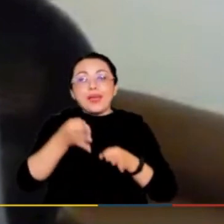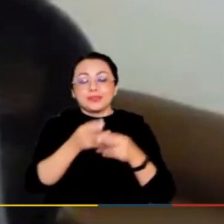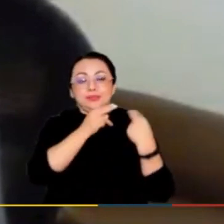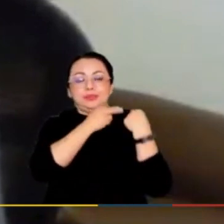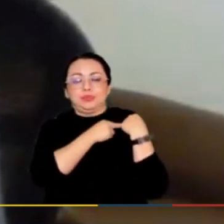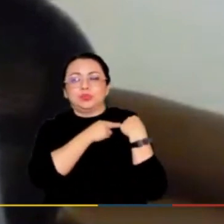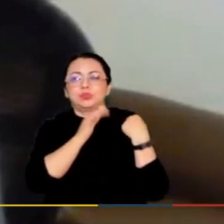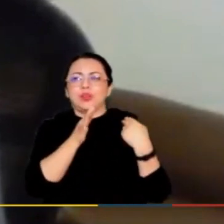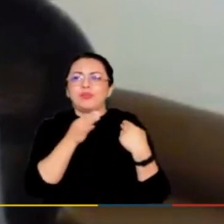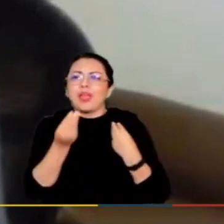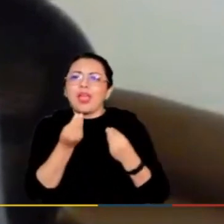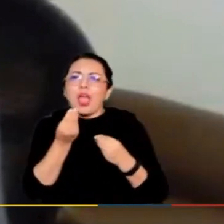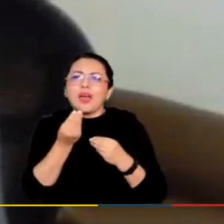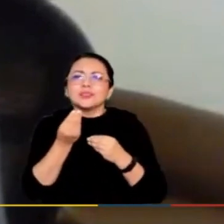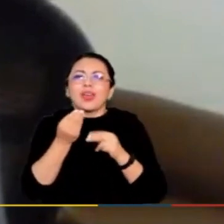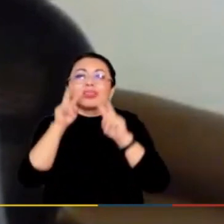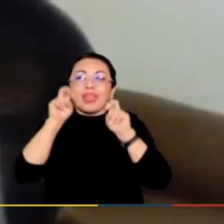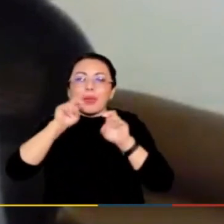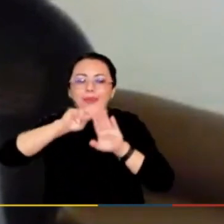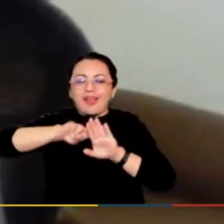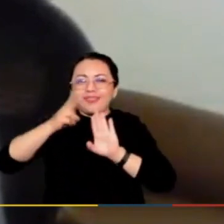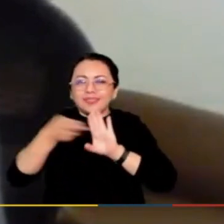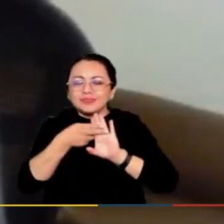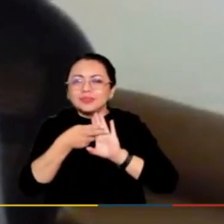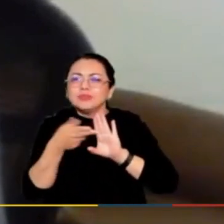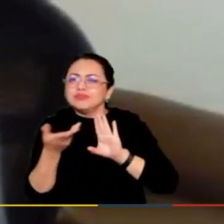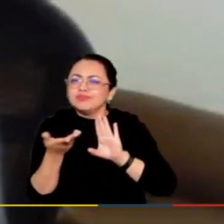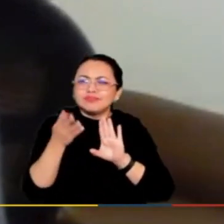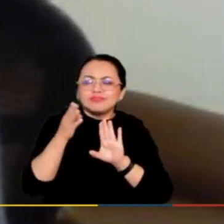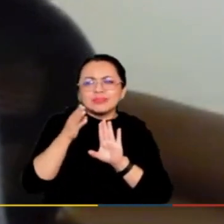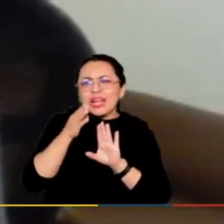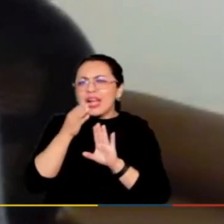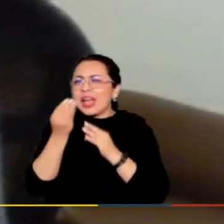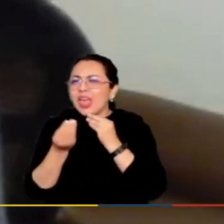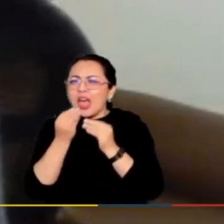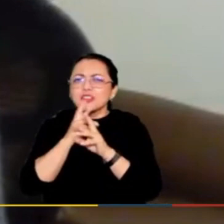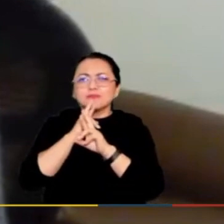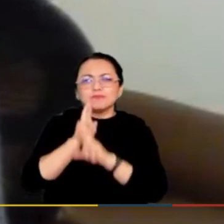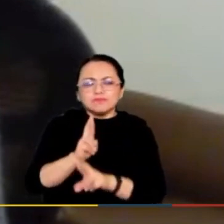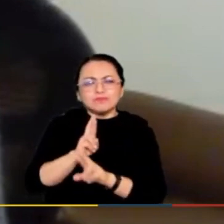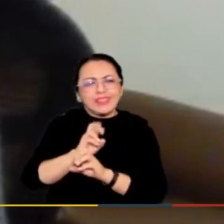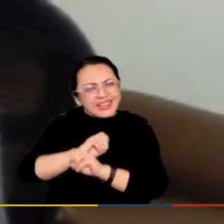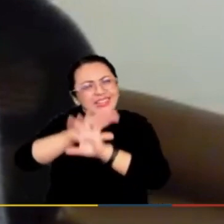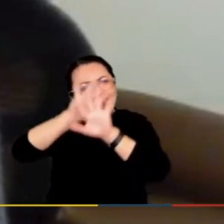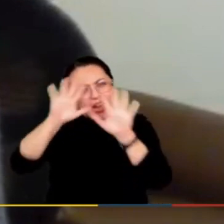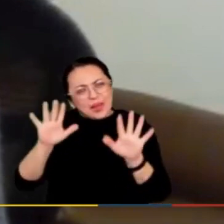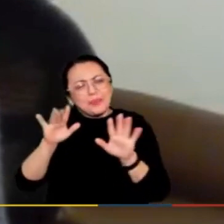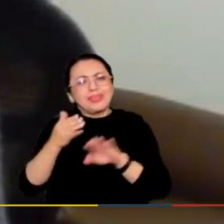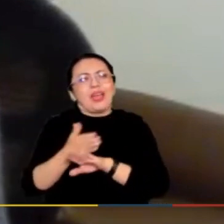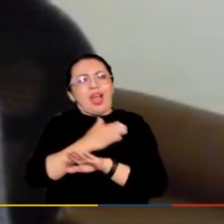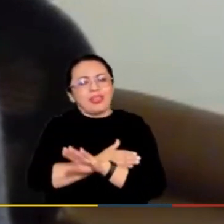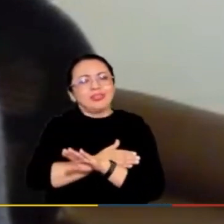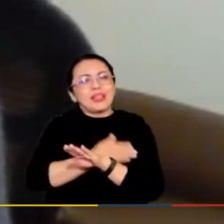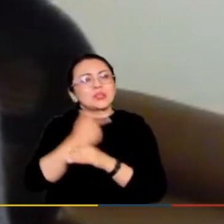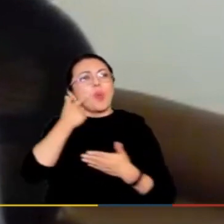al juez de casación analizar adecuadamente dentro del análisis de